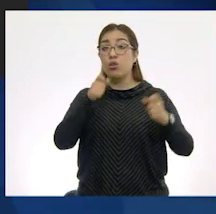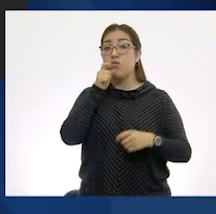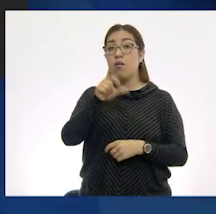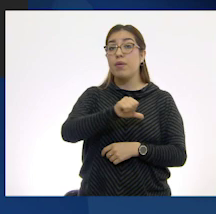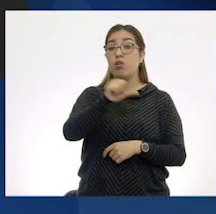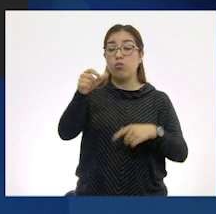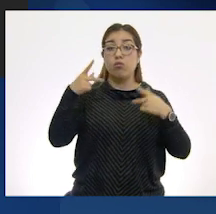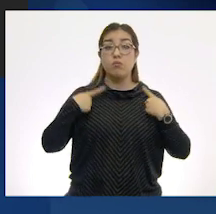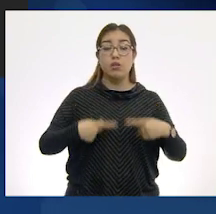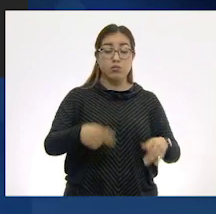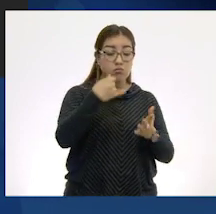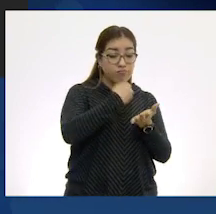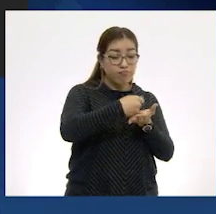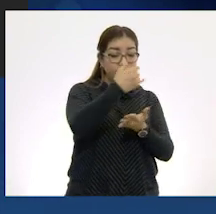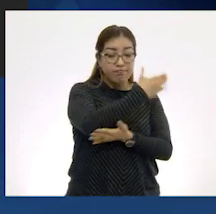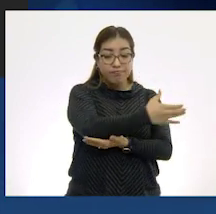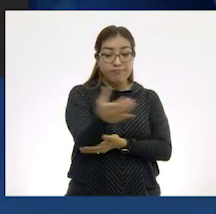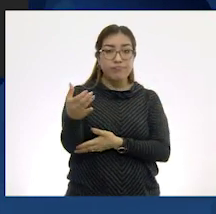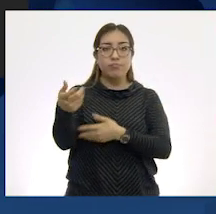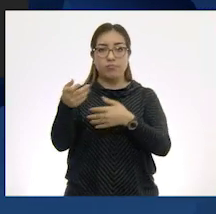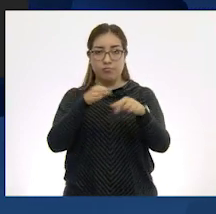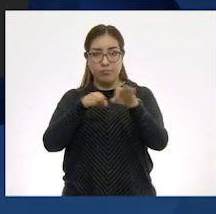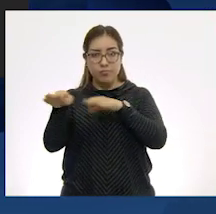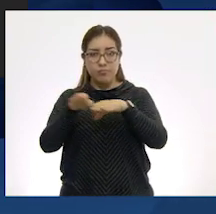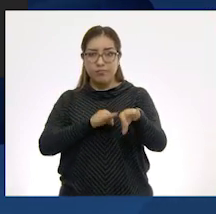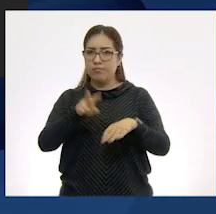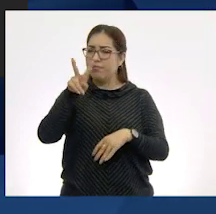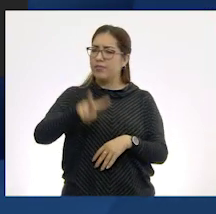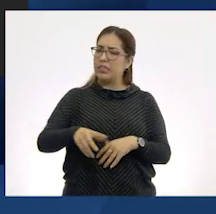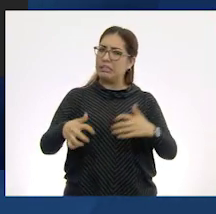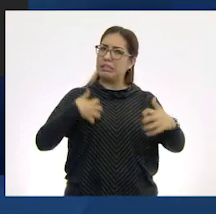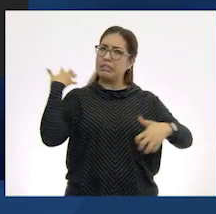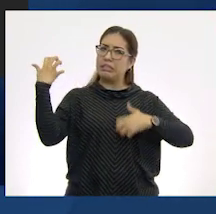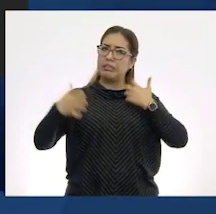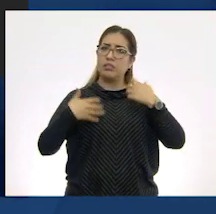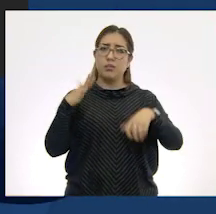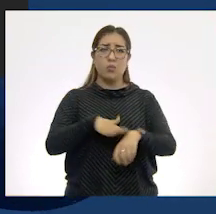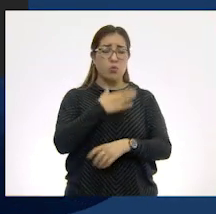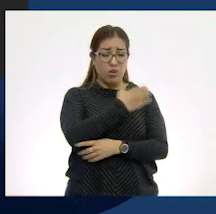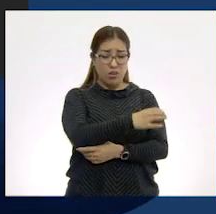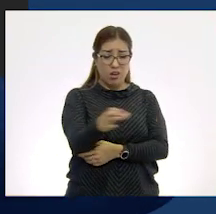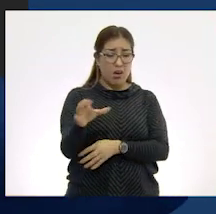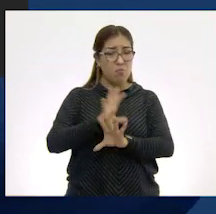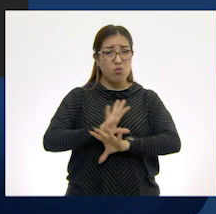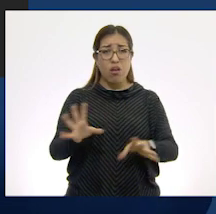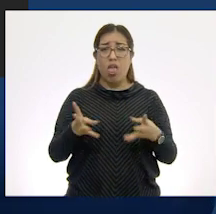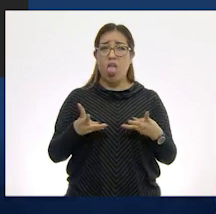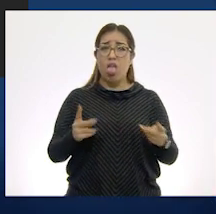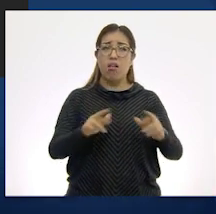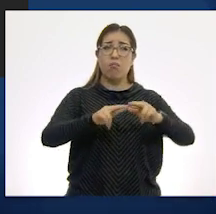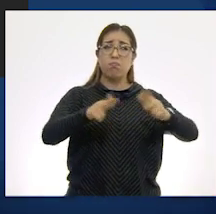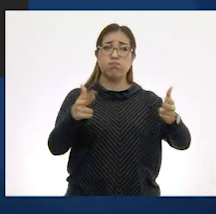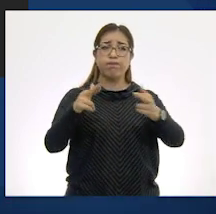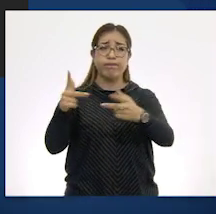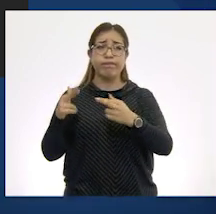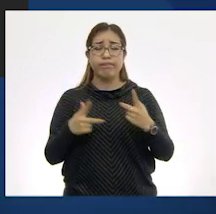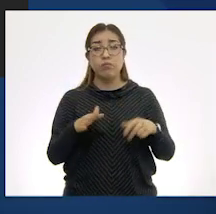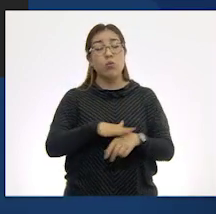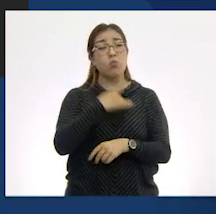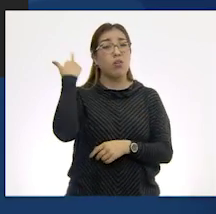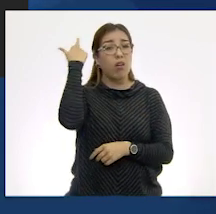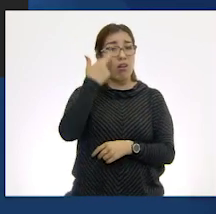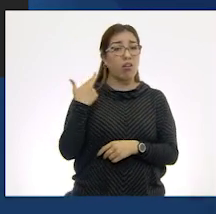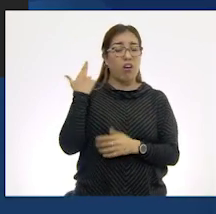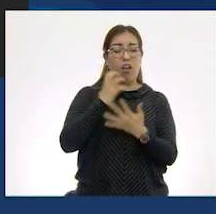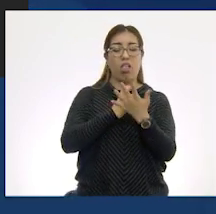estaban muy enojados porque los campos se habían descuidado por las obras extravagantes del difunto emperador. Y